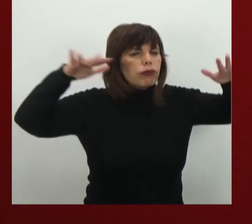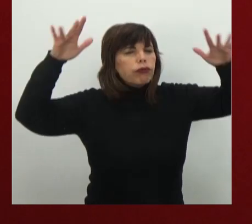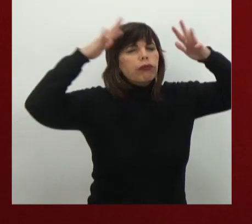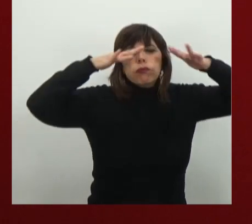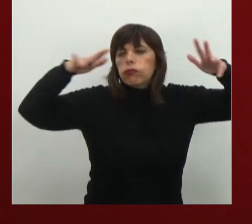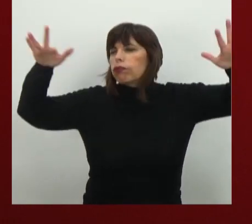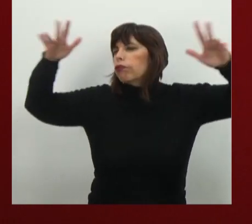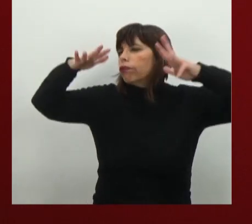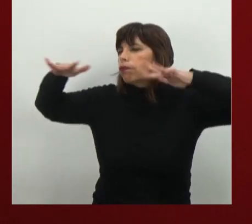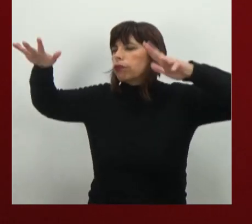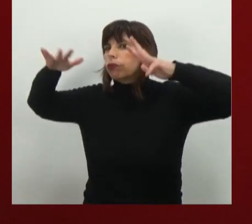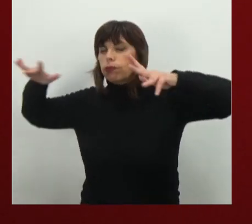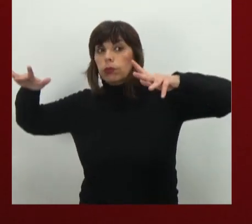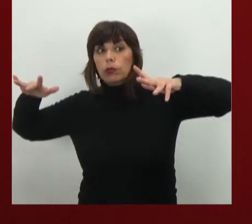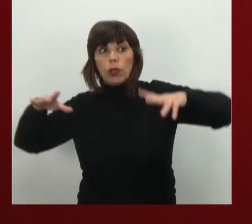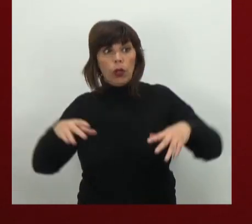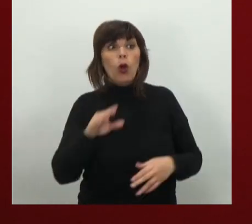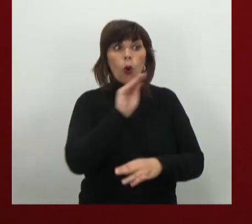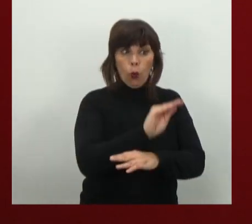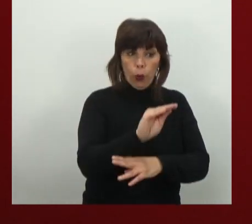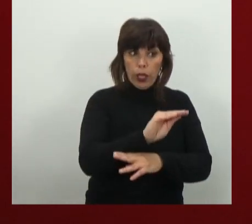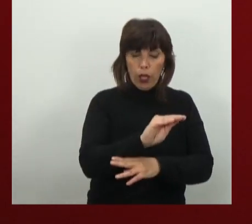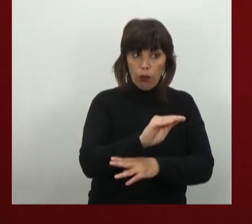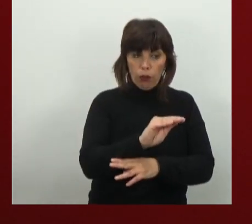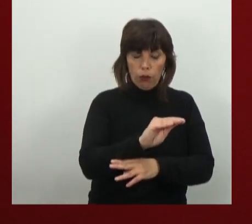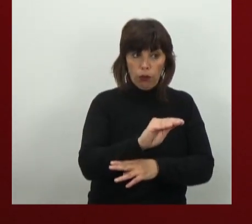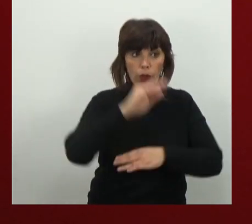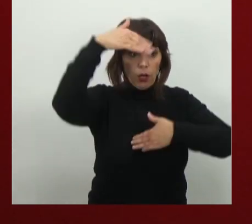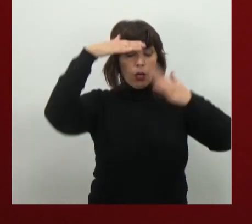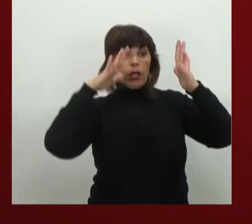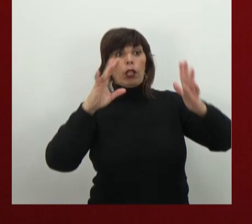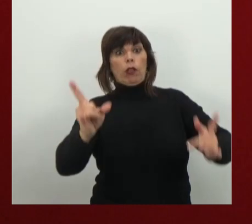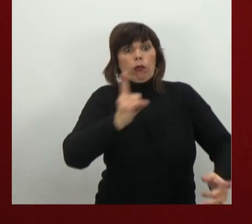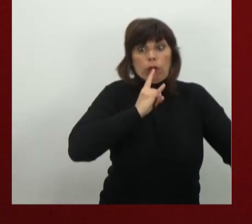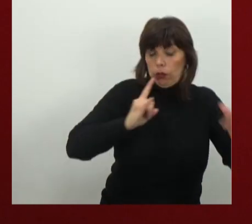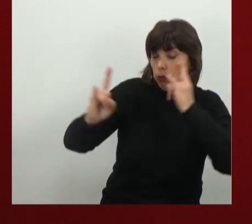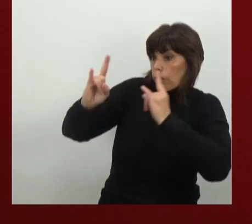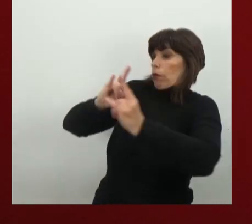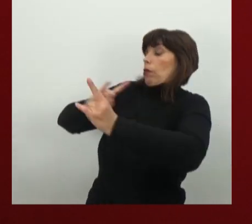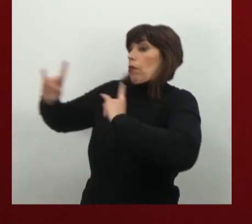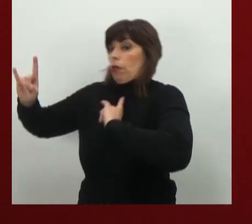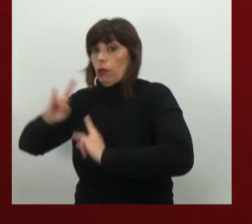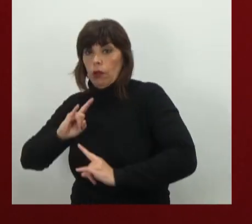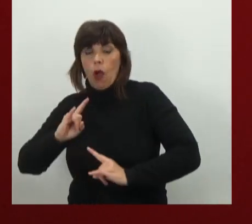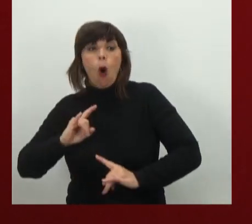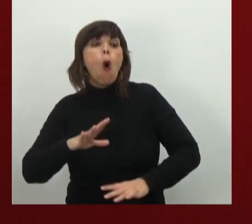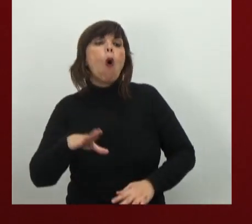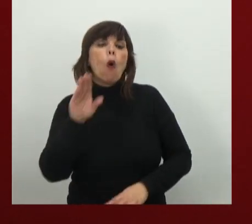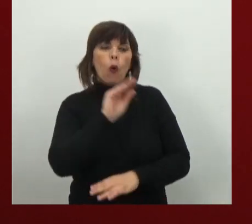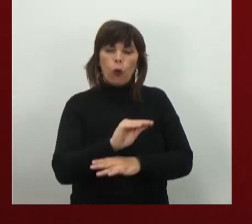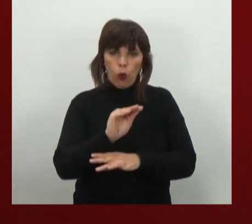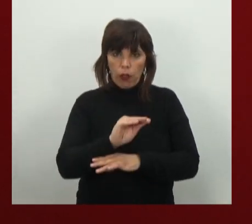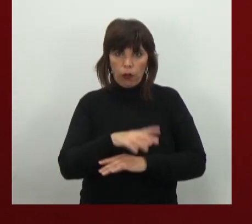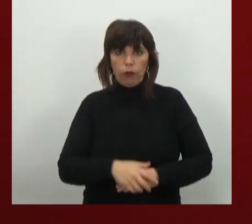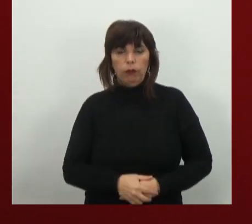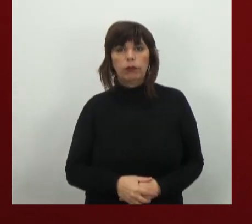Ten cuidado lo que atrae tu atención. Y era distraída con muchas cosas. Pero hay un problema aquí,